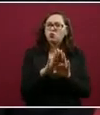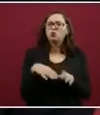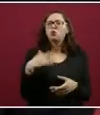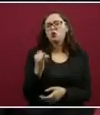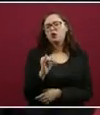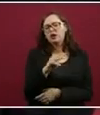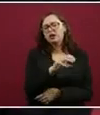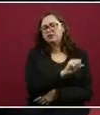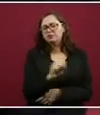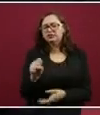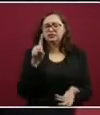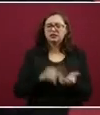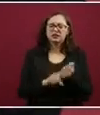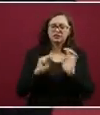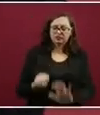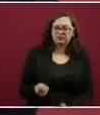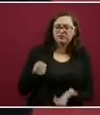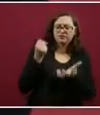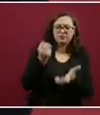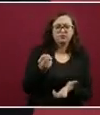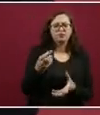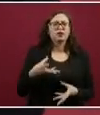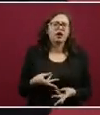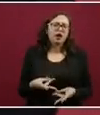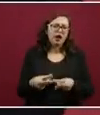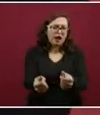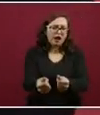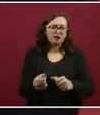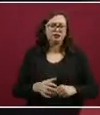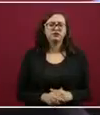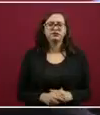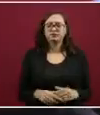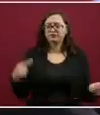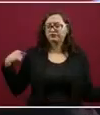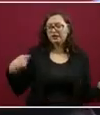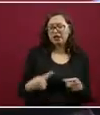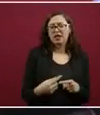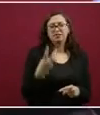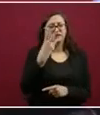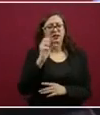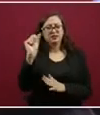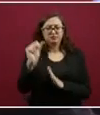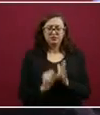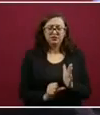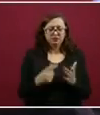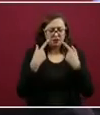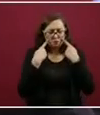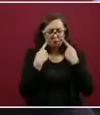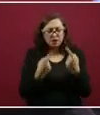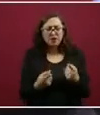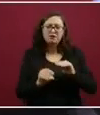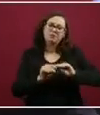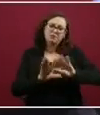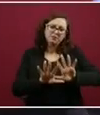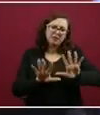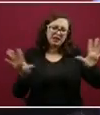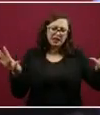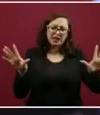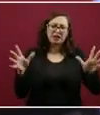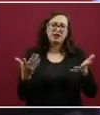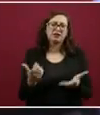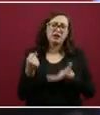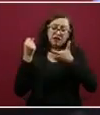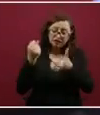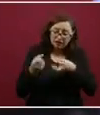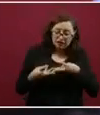de la institución. En el informe del primer trimestre queda muy claro que la eficiencia del